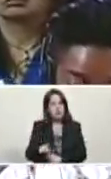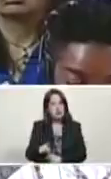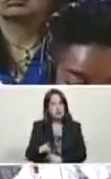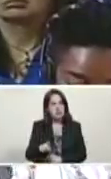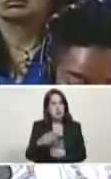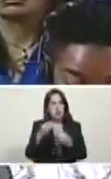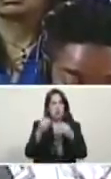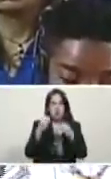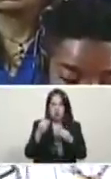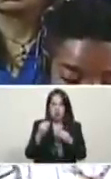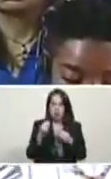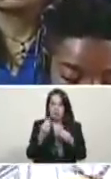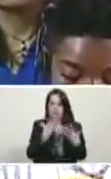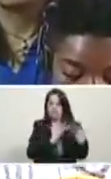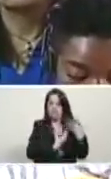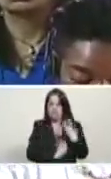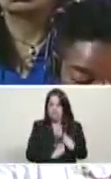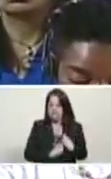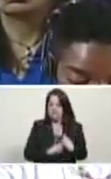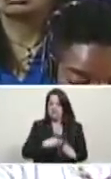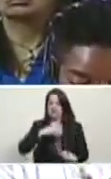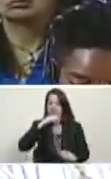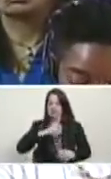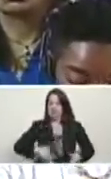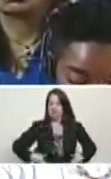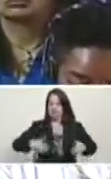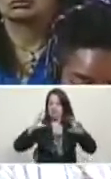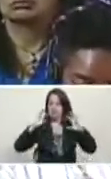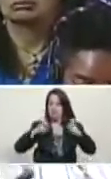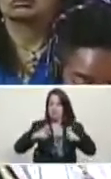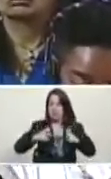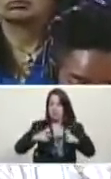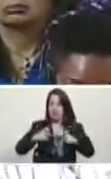pero ante cualquier injusticia esto